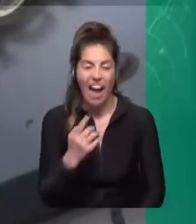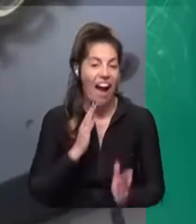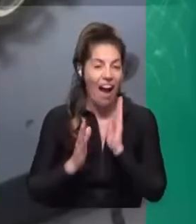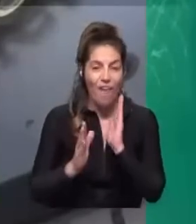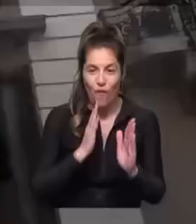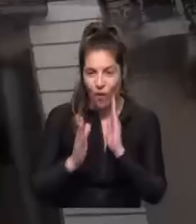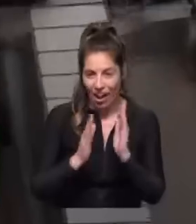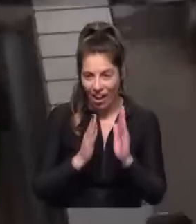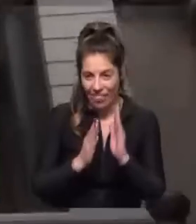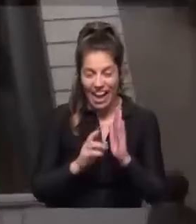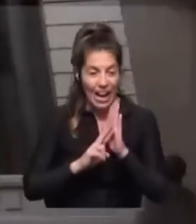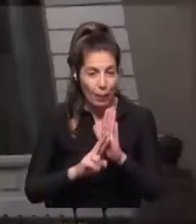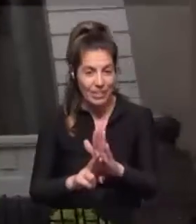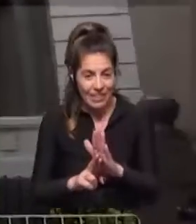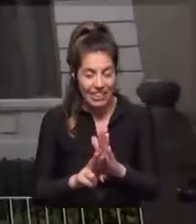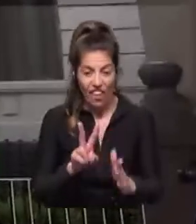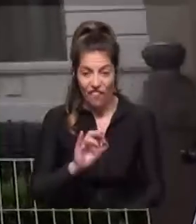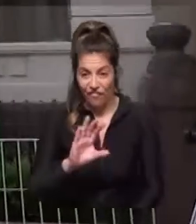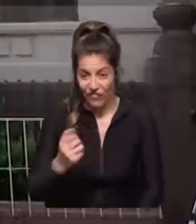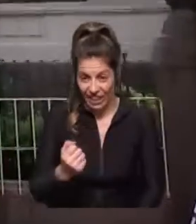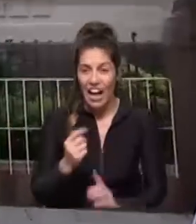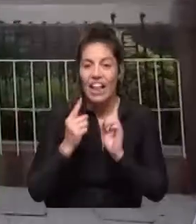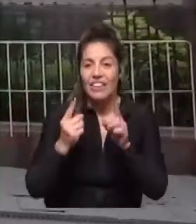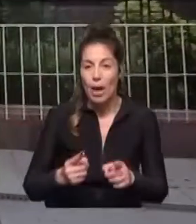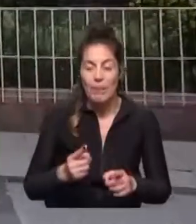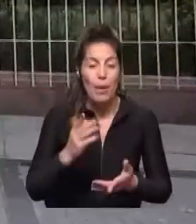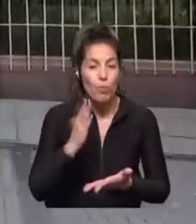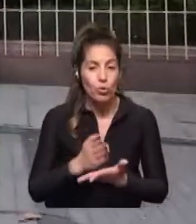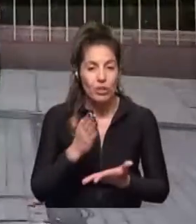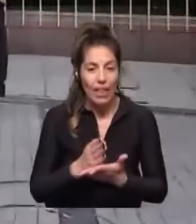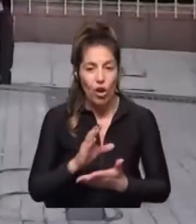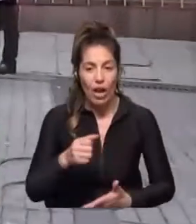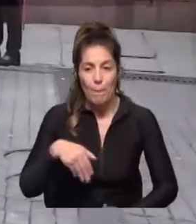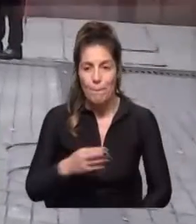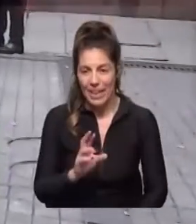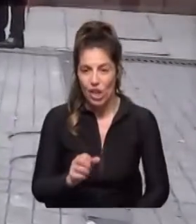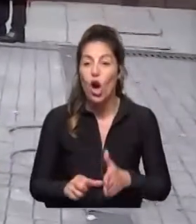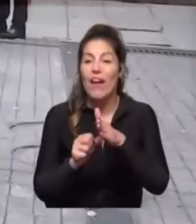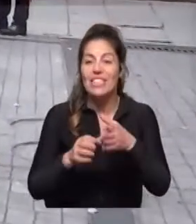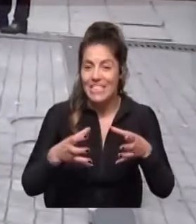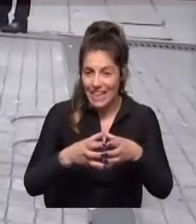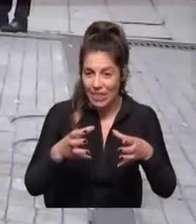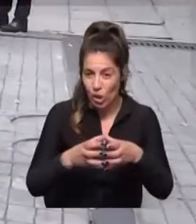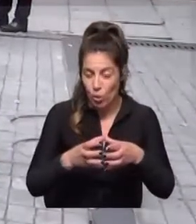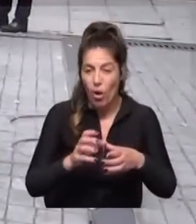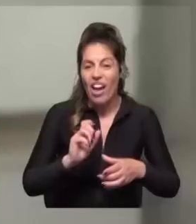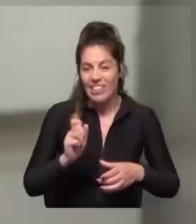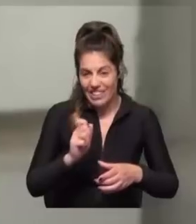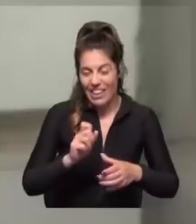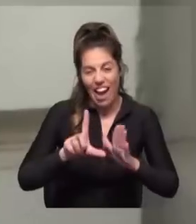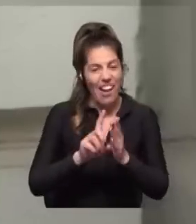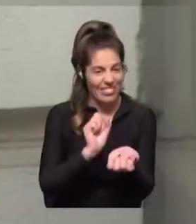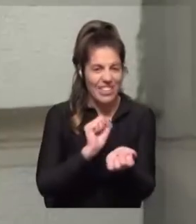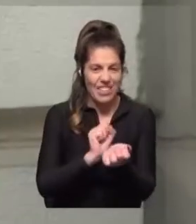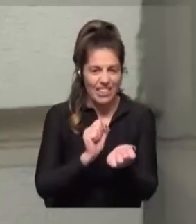Mercedes Acosta representante de González Vica también fue imputado Matías campero cabecilla de la organización quien cuenta con profusos